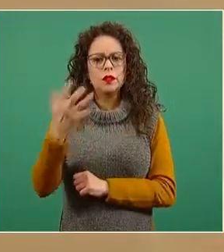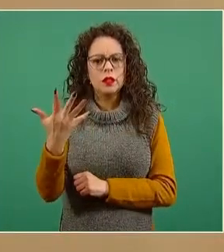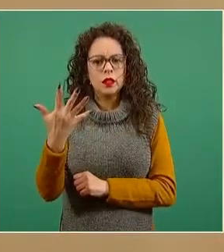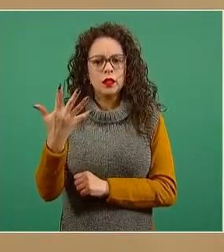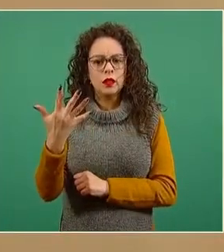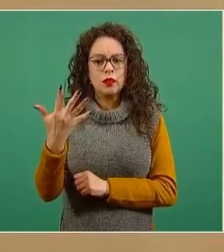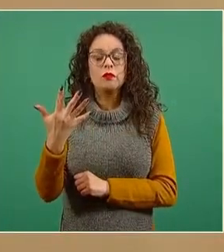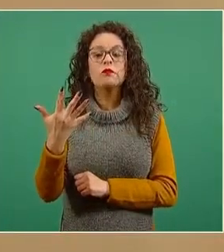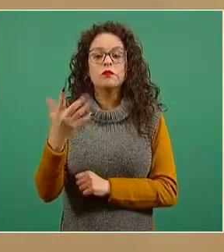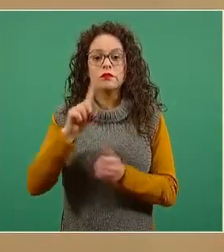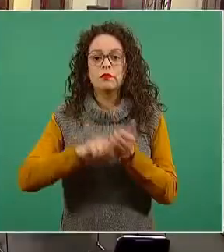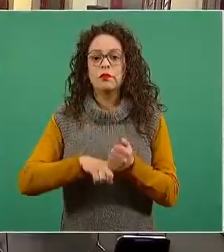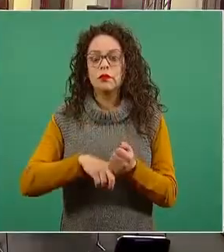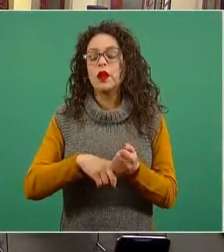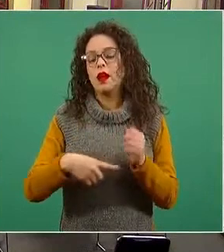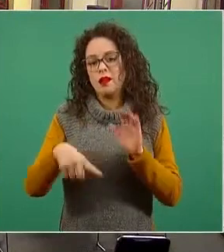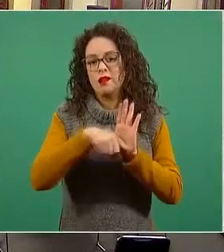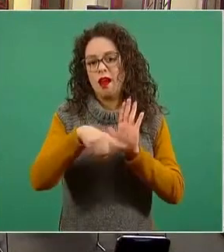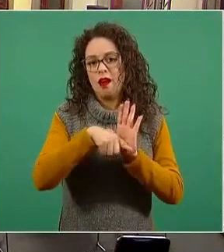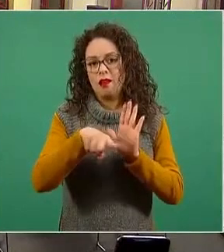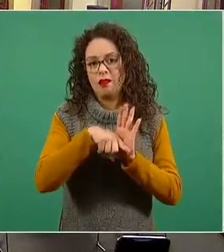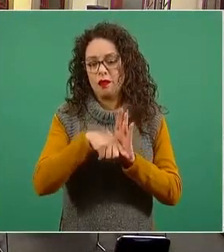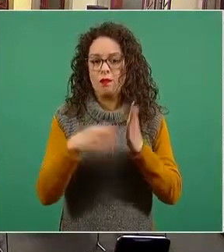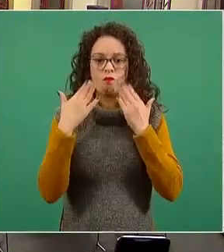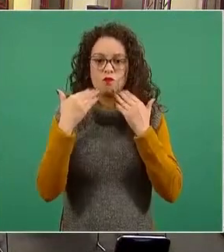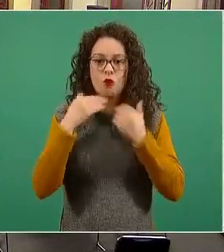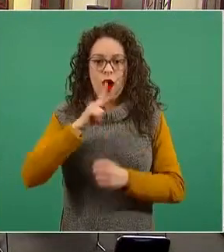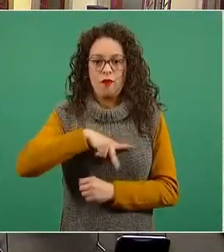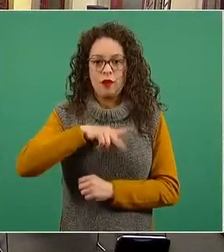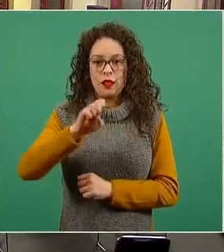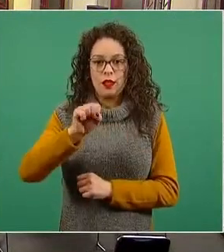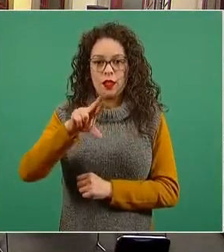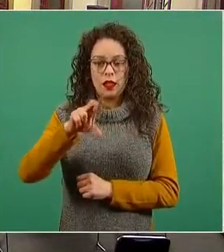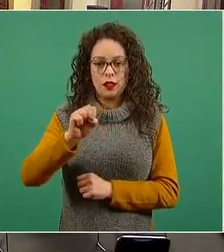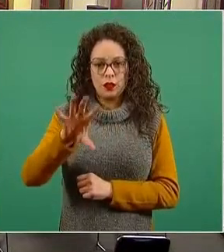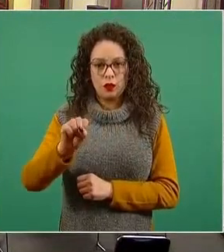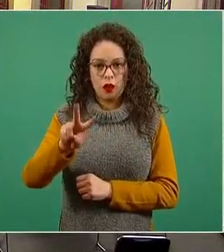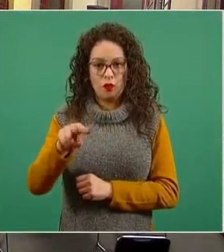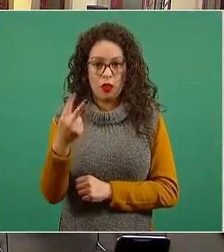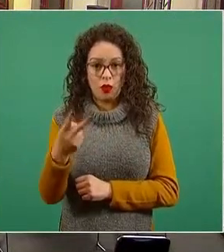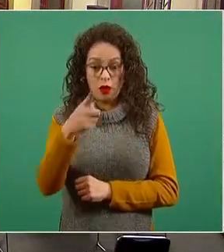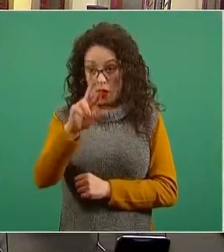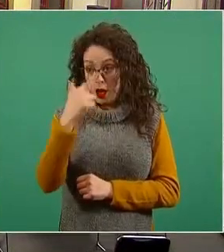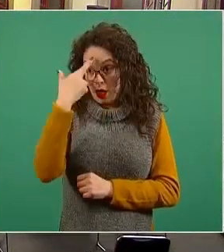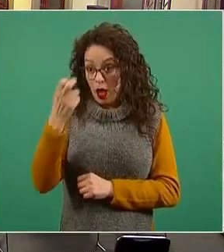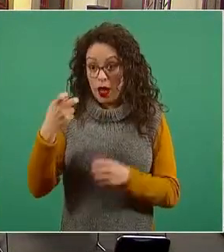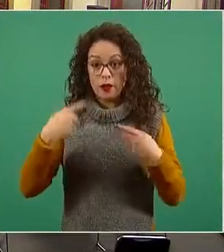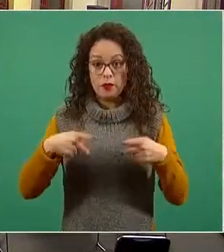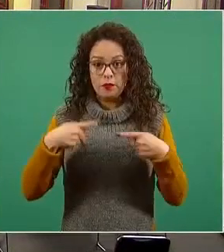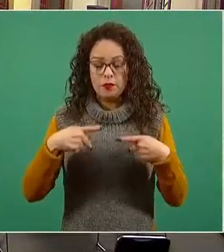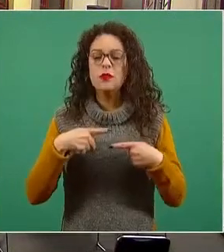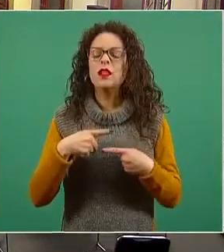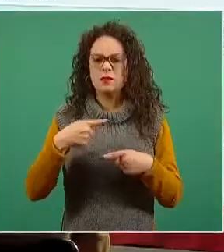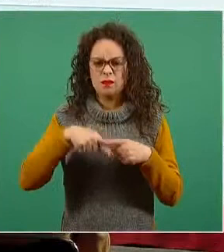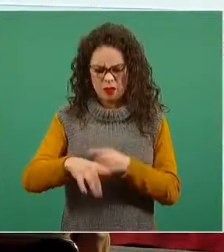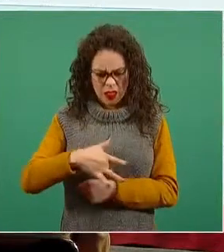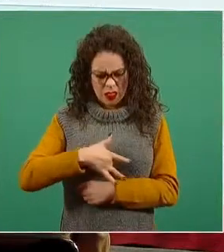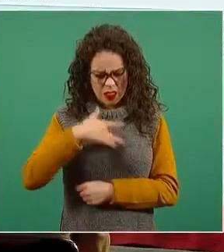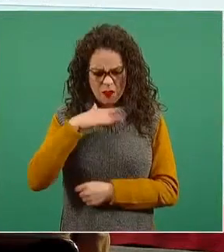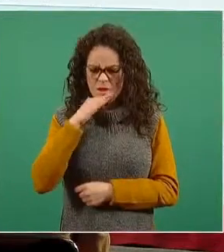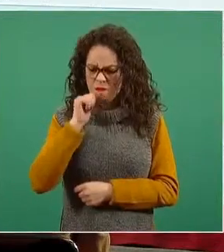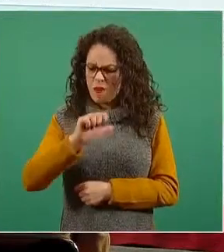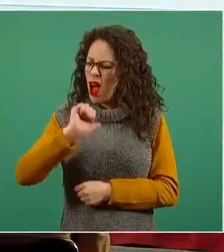1.970.965 han tenido un resultado negativo al virus SARS-CoV-2. Hay que recordar que estas personas presentaron sintomatología de alguna infección